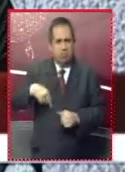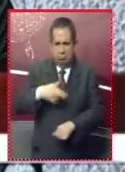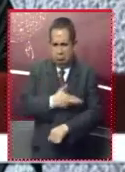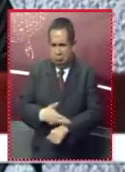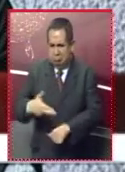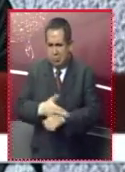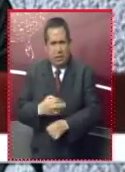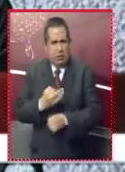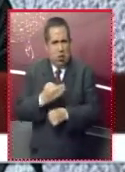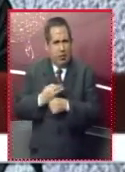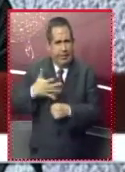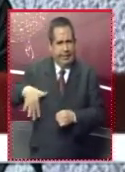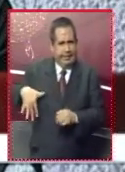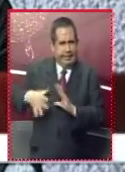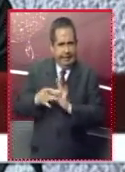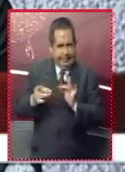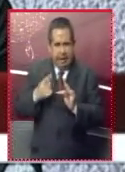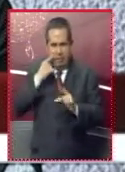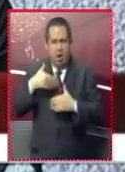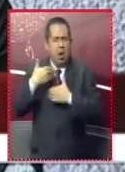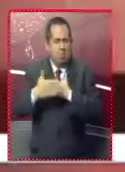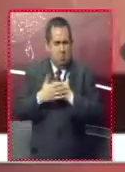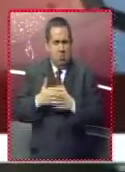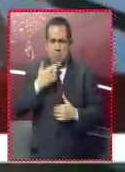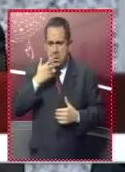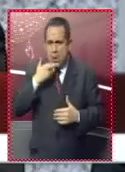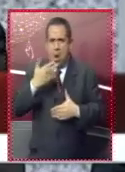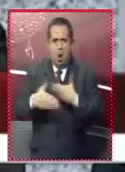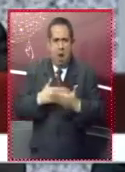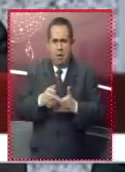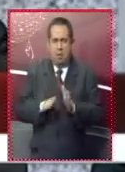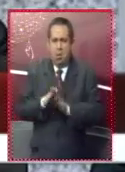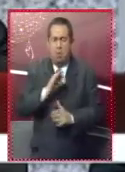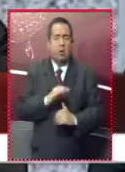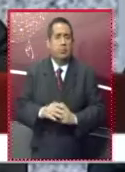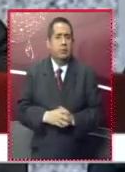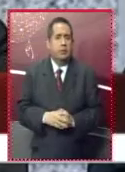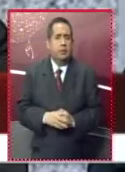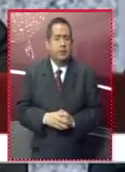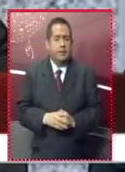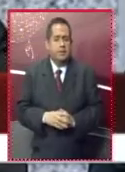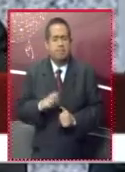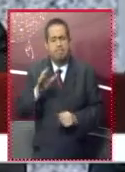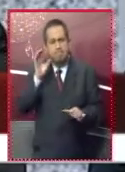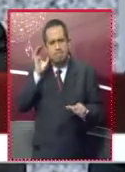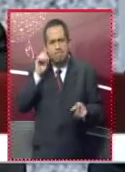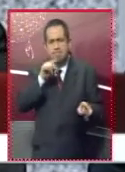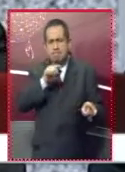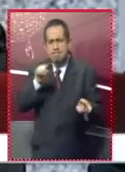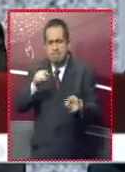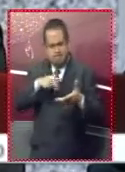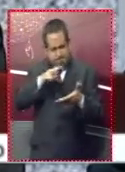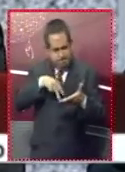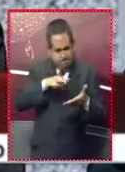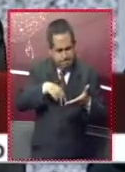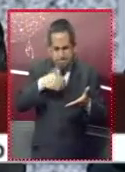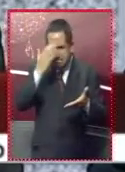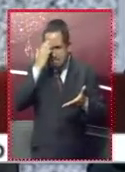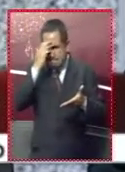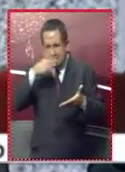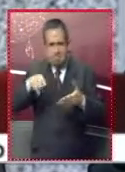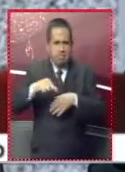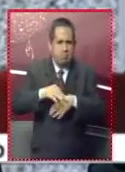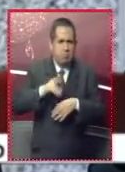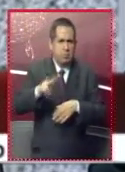las que ustedes han dicho para poder lograr una mejoría. Entonces, escuchándolos, leyendo el documento, conociendo la